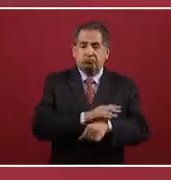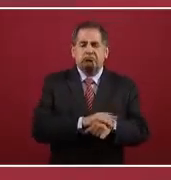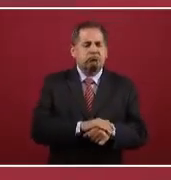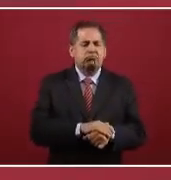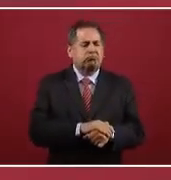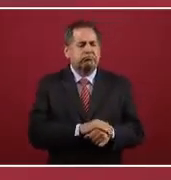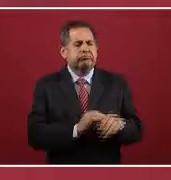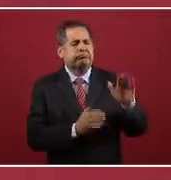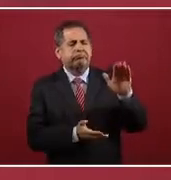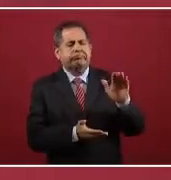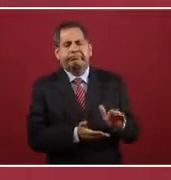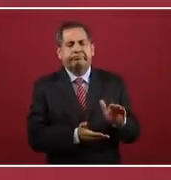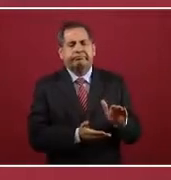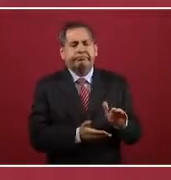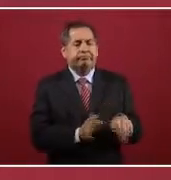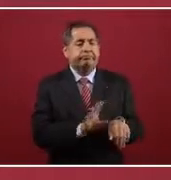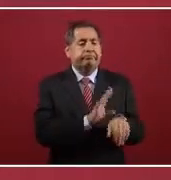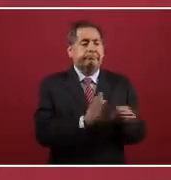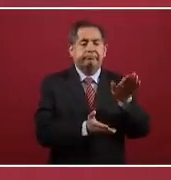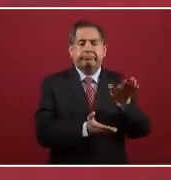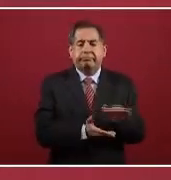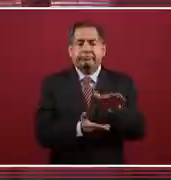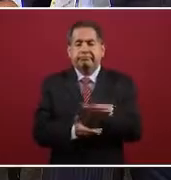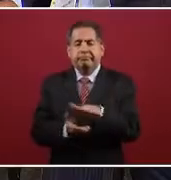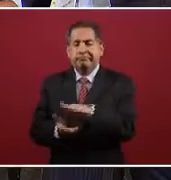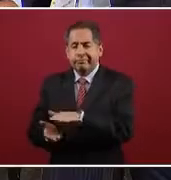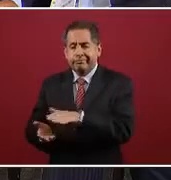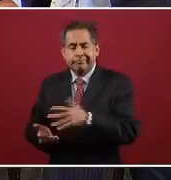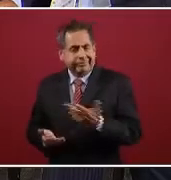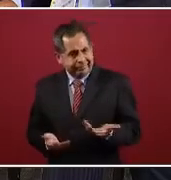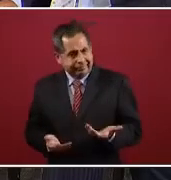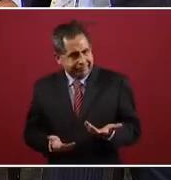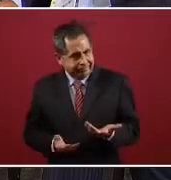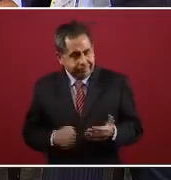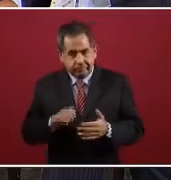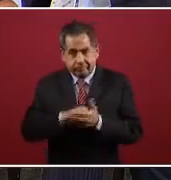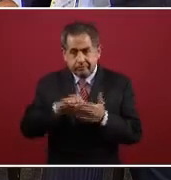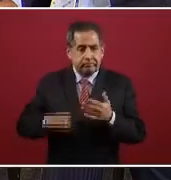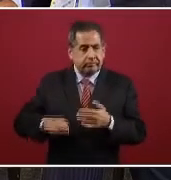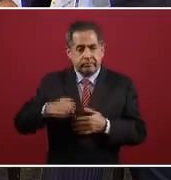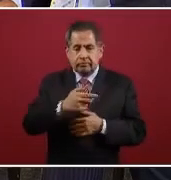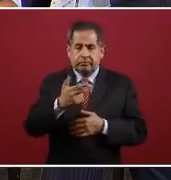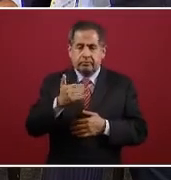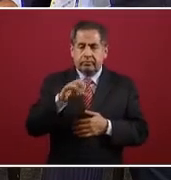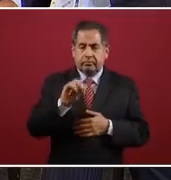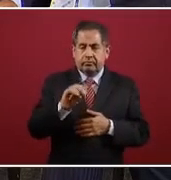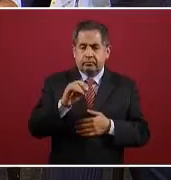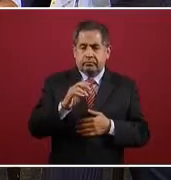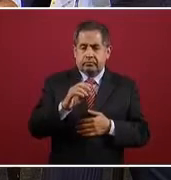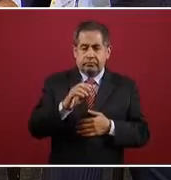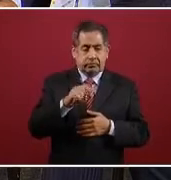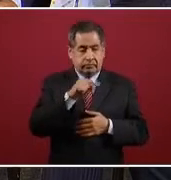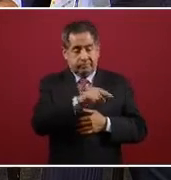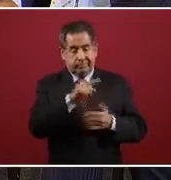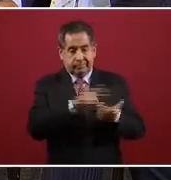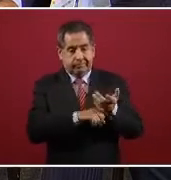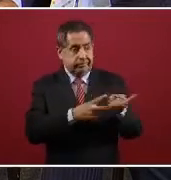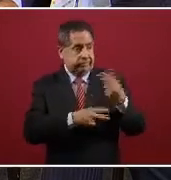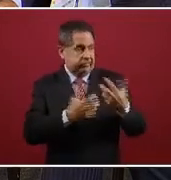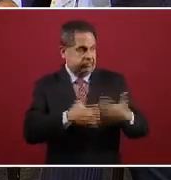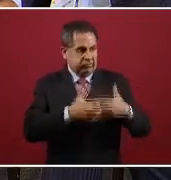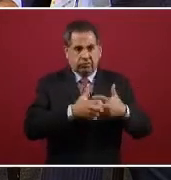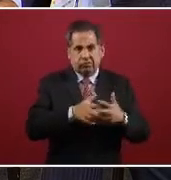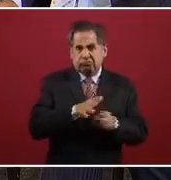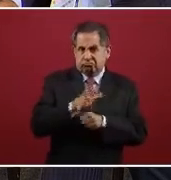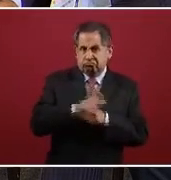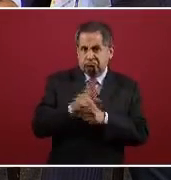plantas de la Comisión Federal de Electricidad. El caso, por ejemplo, de las hidroeléctricas, que no